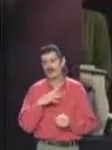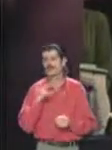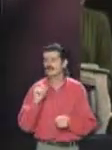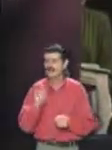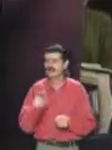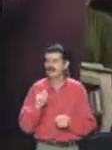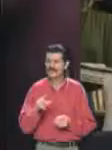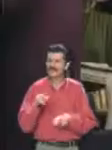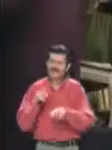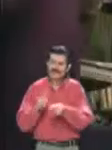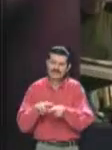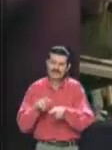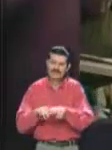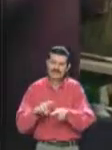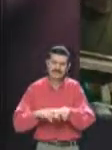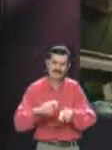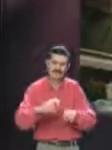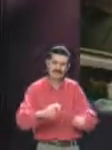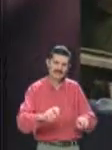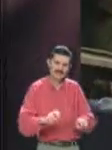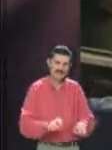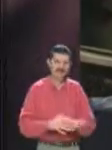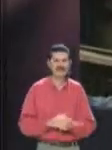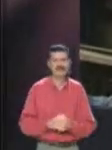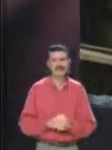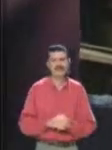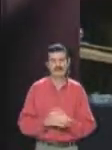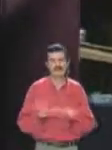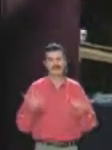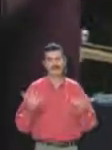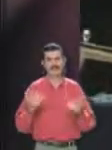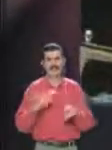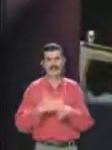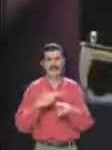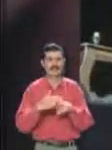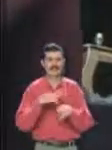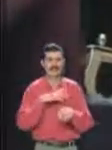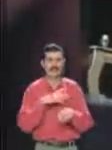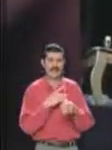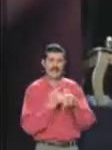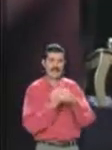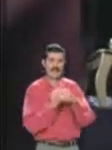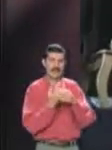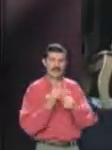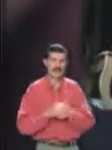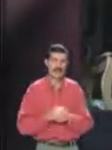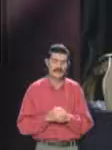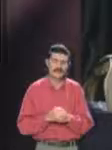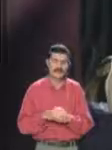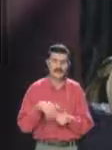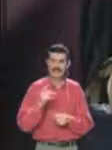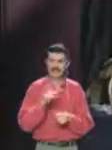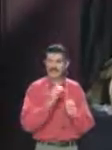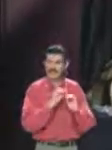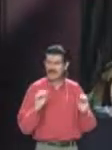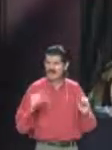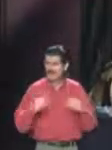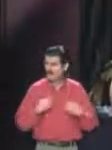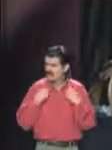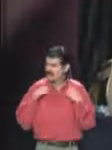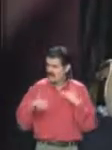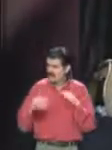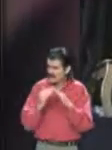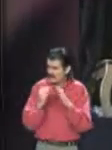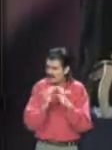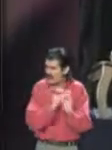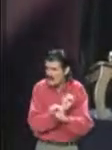¡Ay! Y también tiene su sillita. ¡Caramba! Y hasta tiene su velita. ¿Pero que nadie